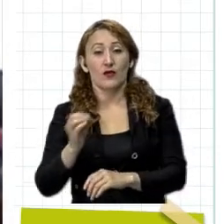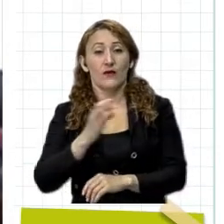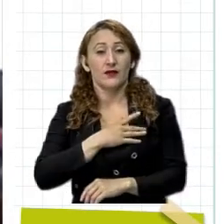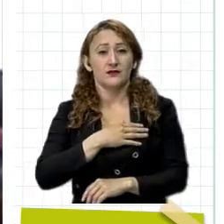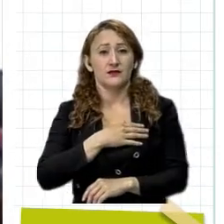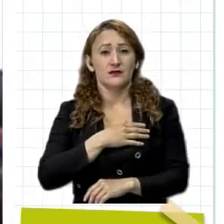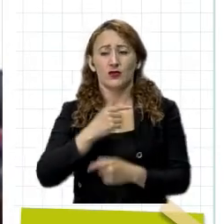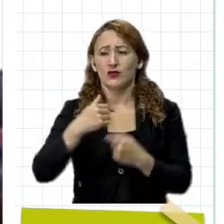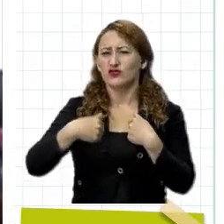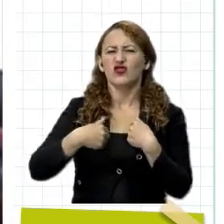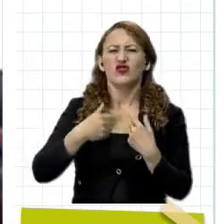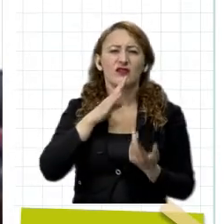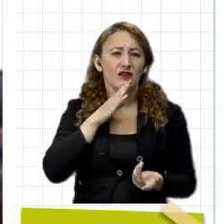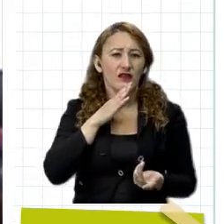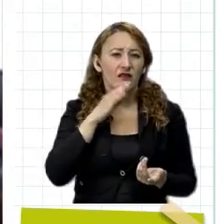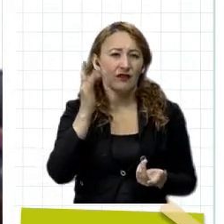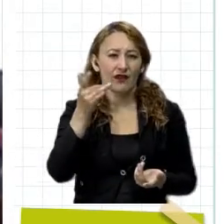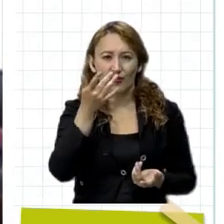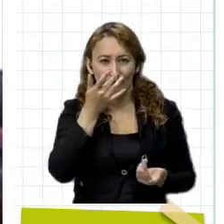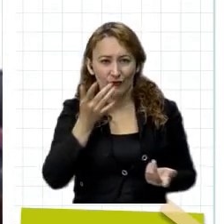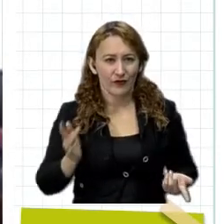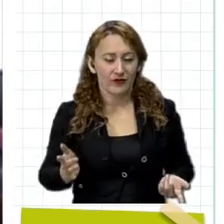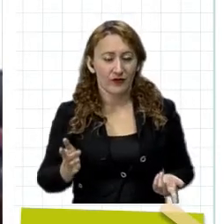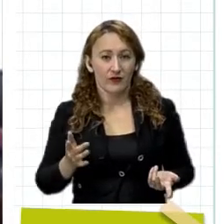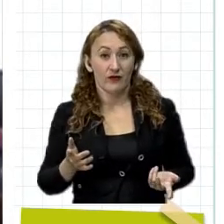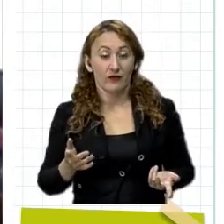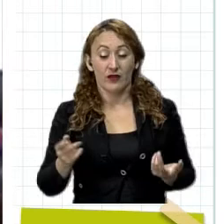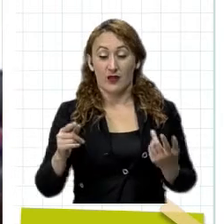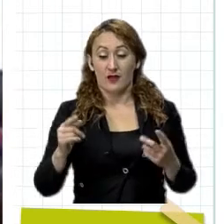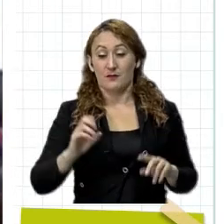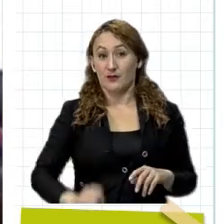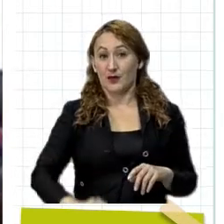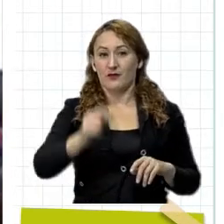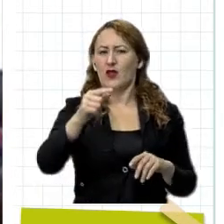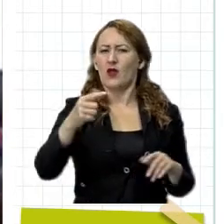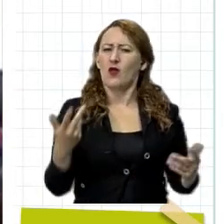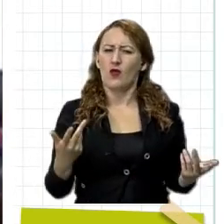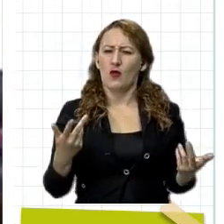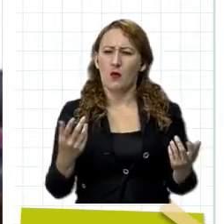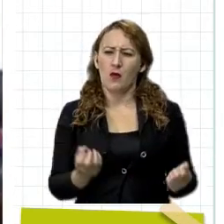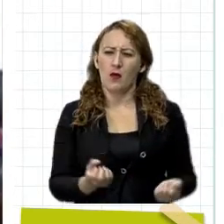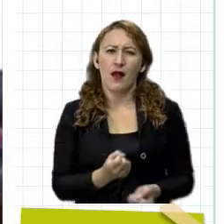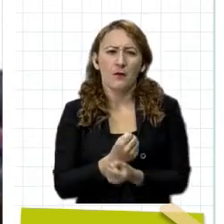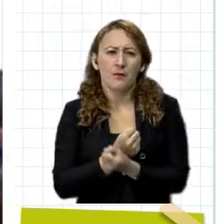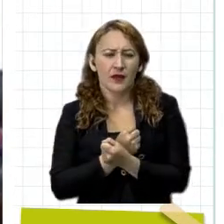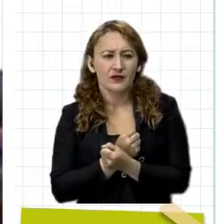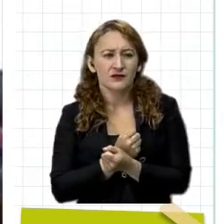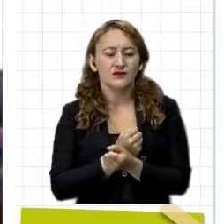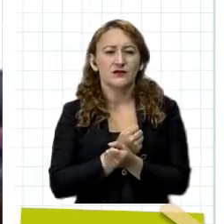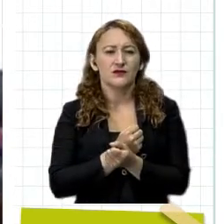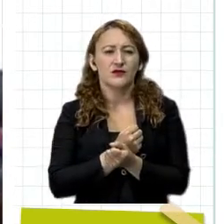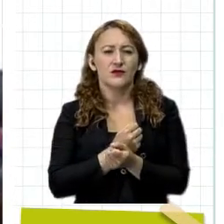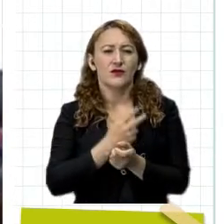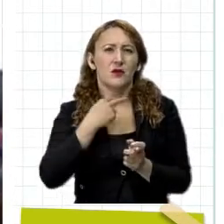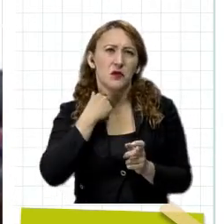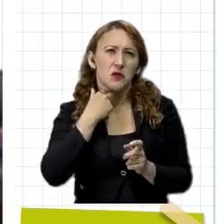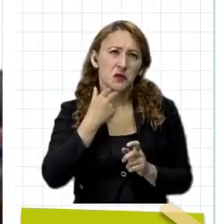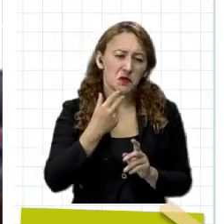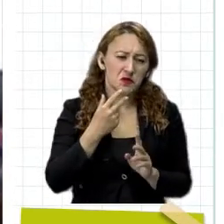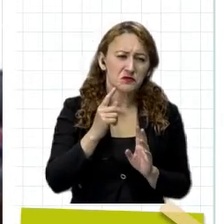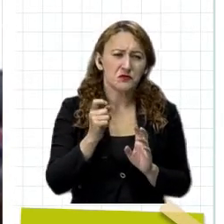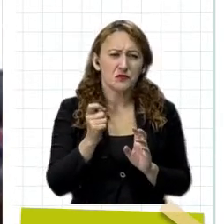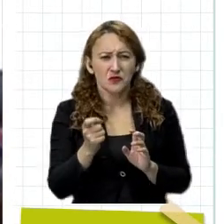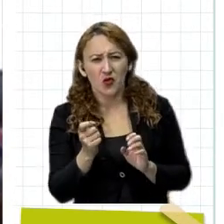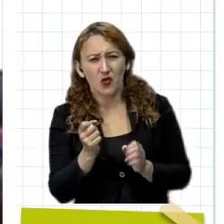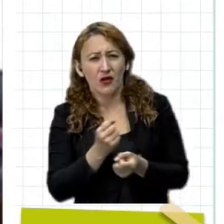negro. La connotación primaria recogía el sentimiento de aprecio, el acento un tanto cariñoso que suele